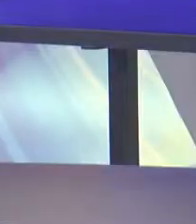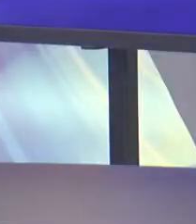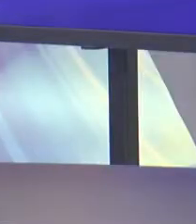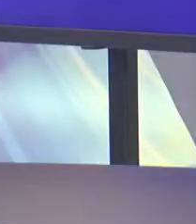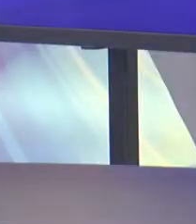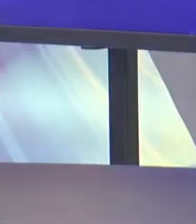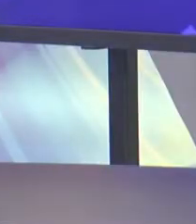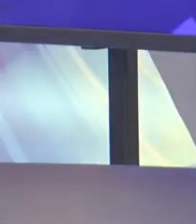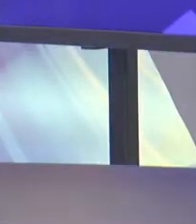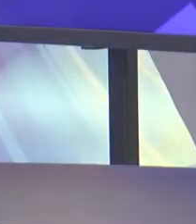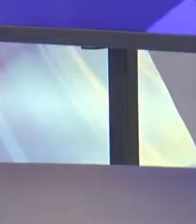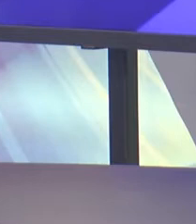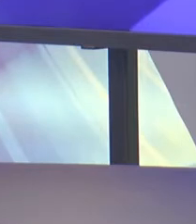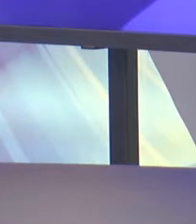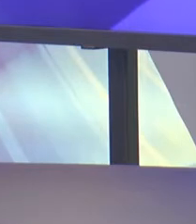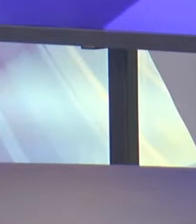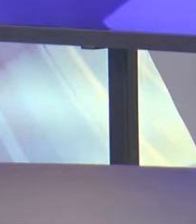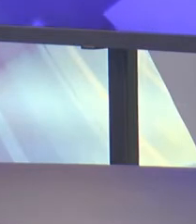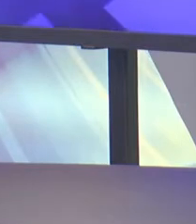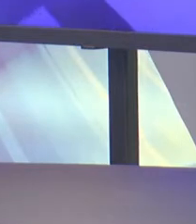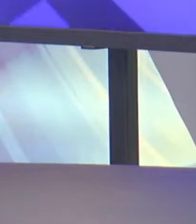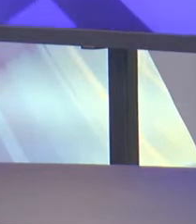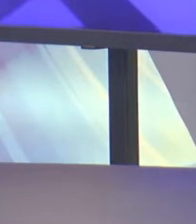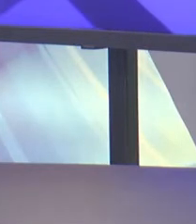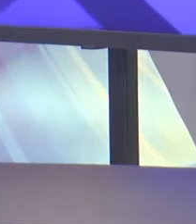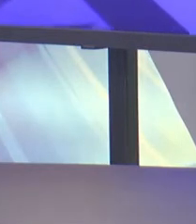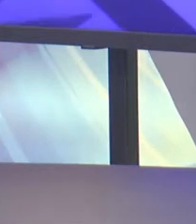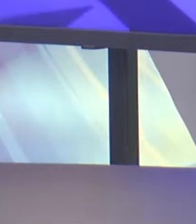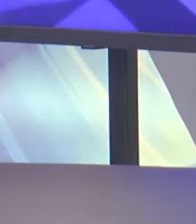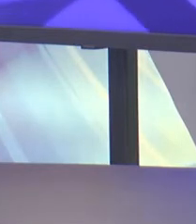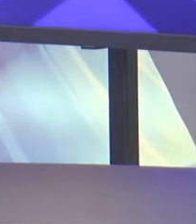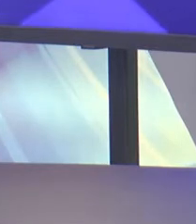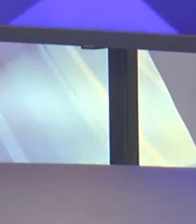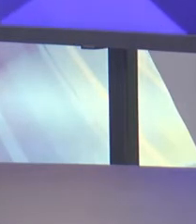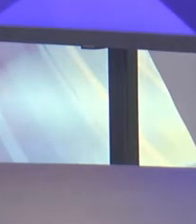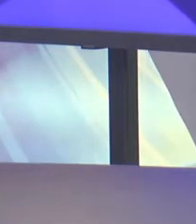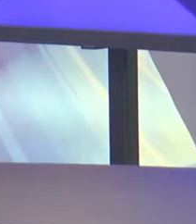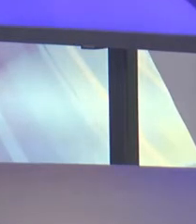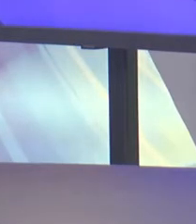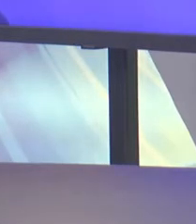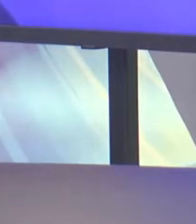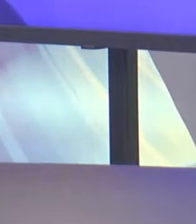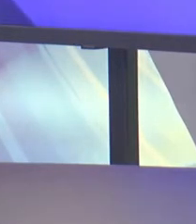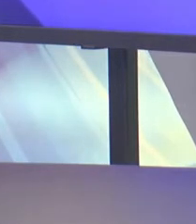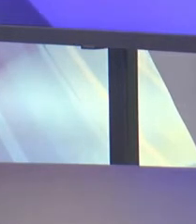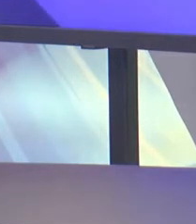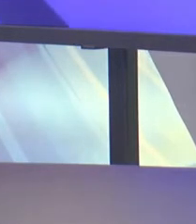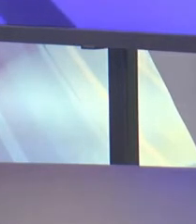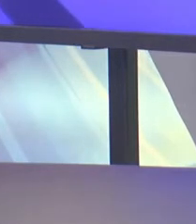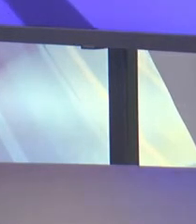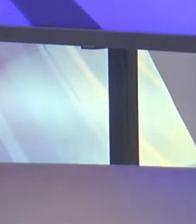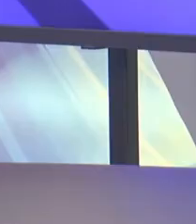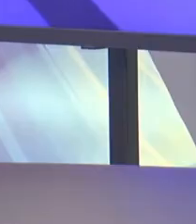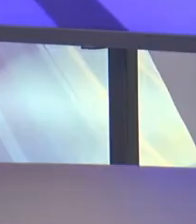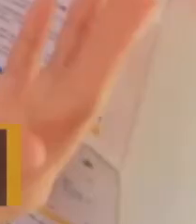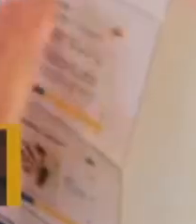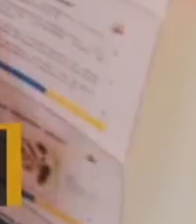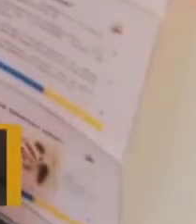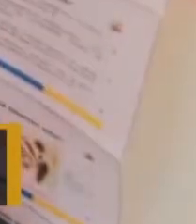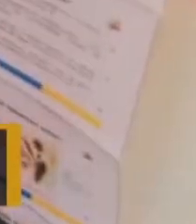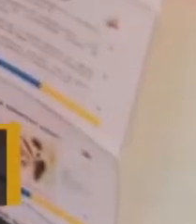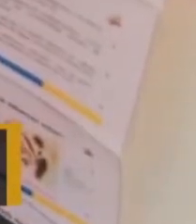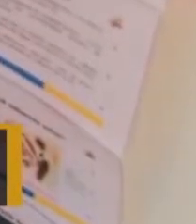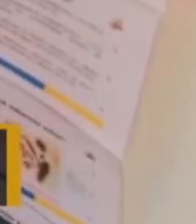Gracias por continuar con nosotros. Isagen acompaña programas de educación ambiental en la zona de influencia de la hidroeléctrica Sogamoso.